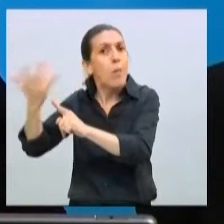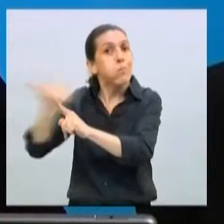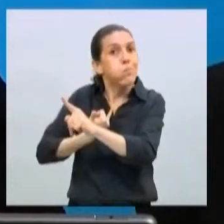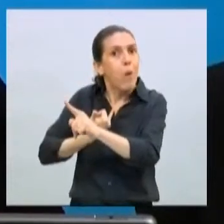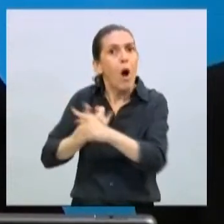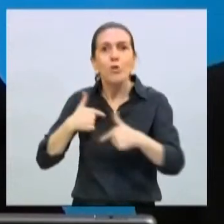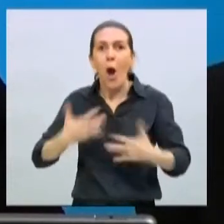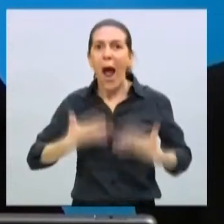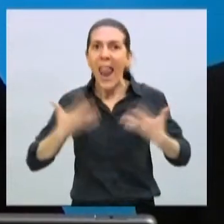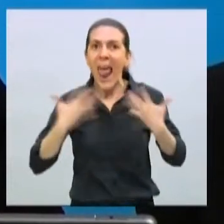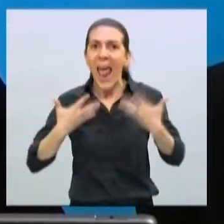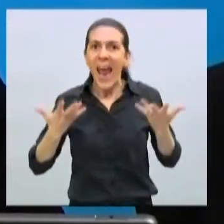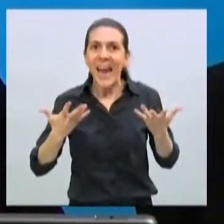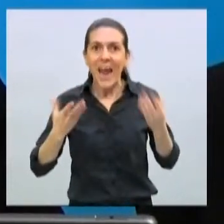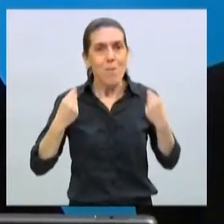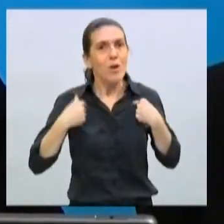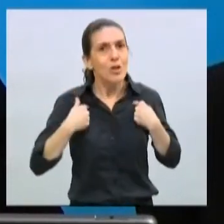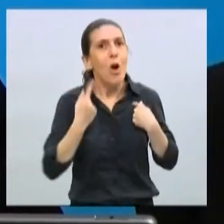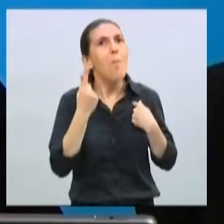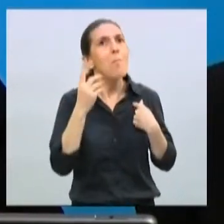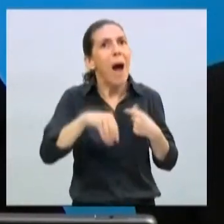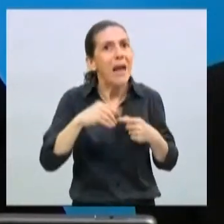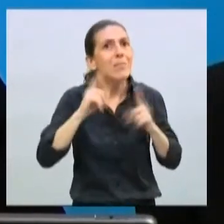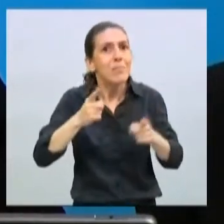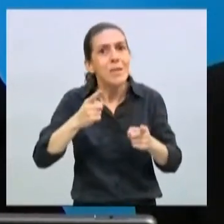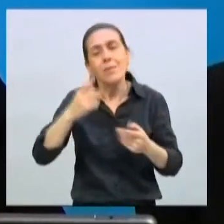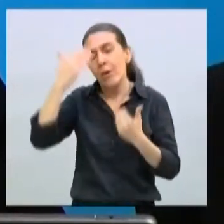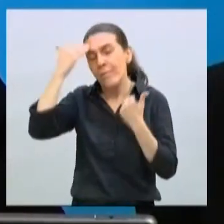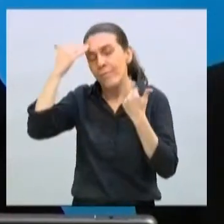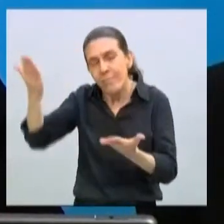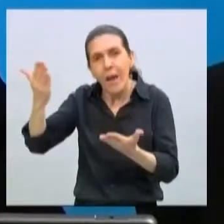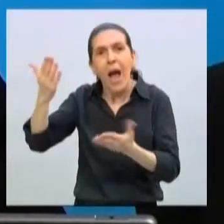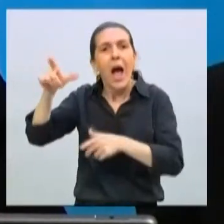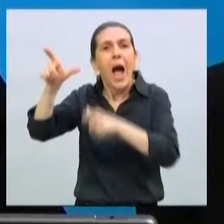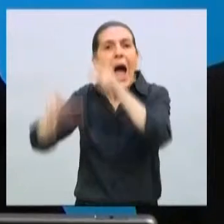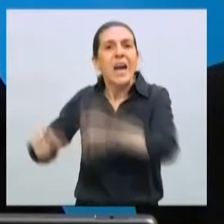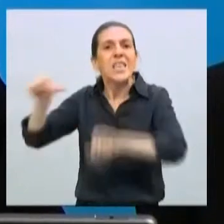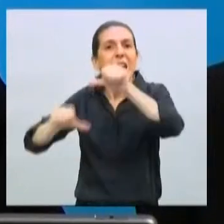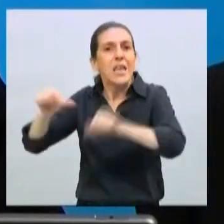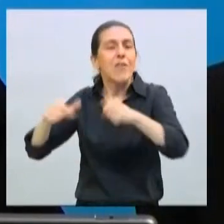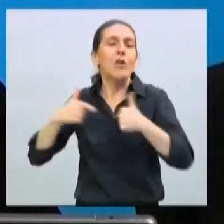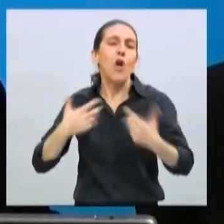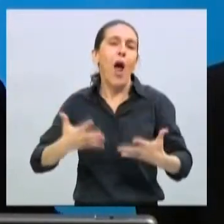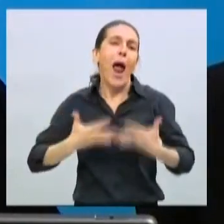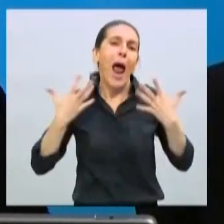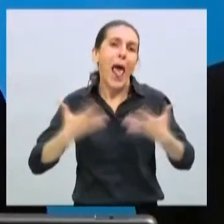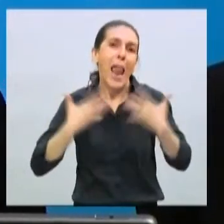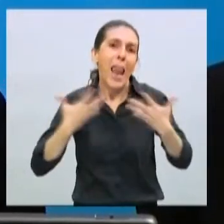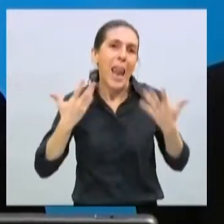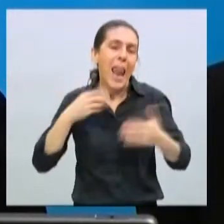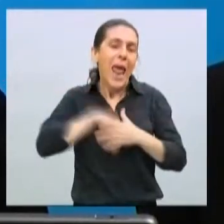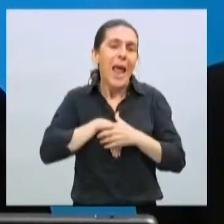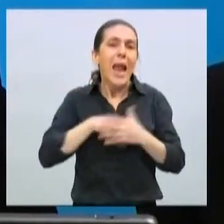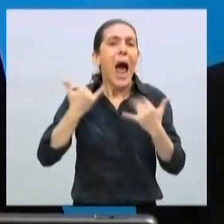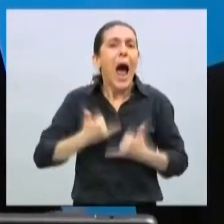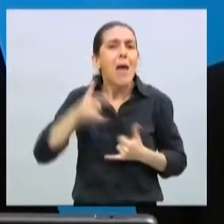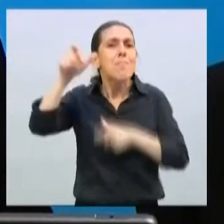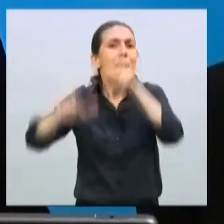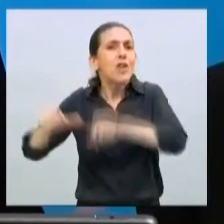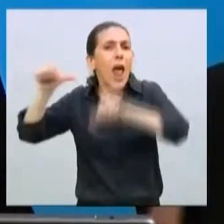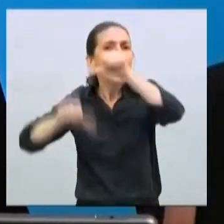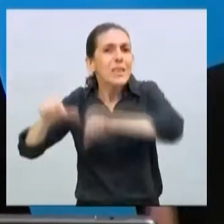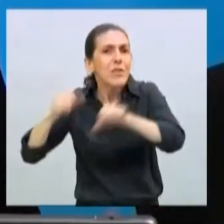más, yo que reivindico tanto a nuestros científicos, una vez más me llenó de alegría saber que tenemos científicos que trabajaron